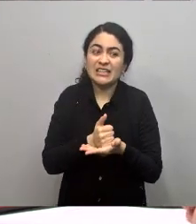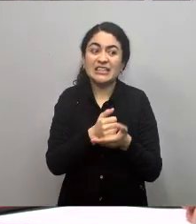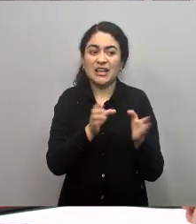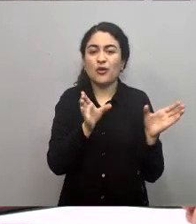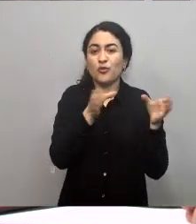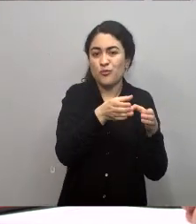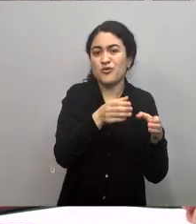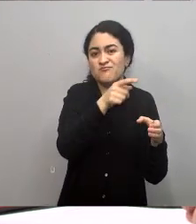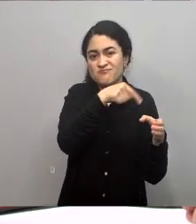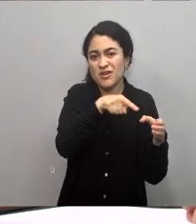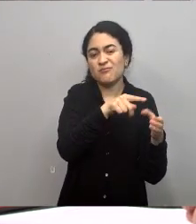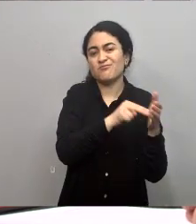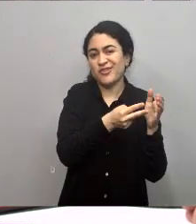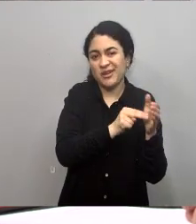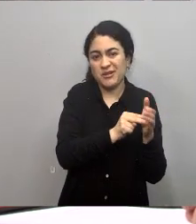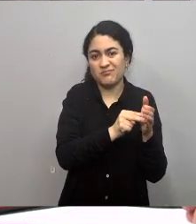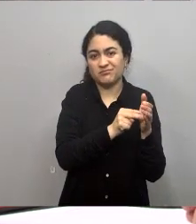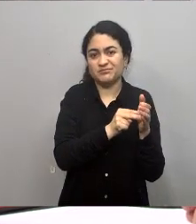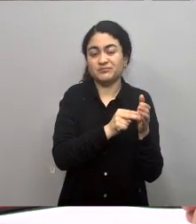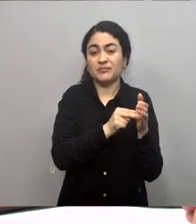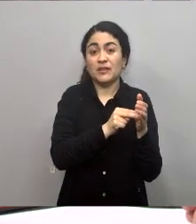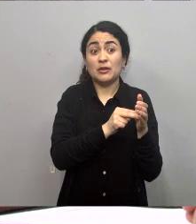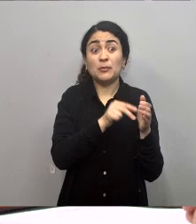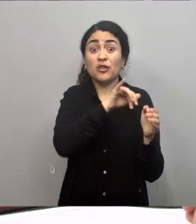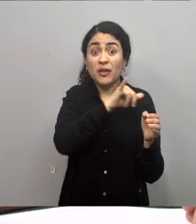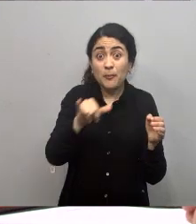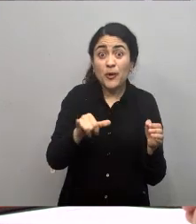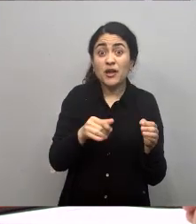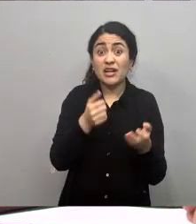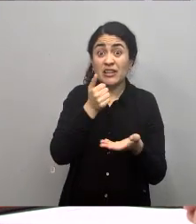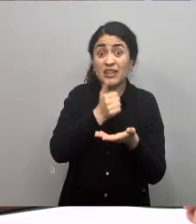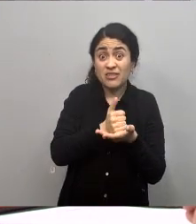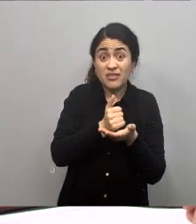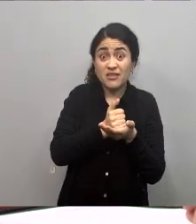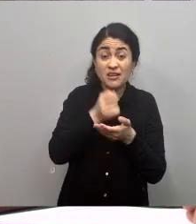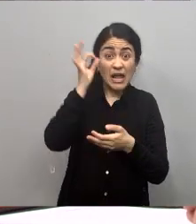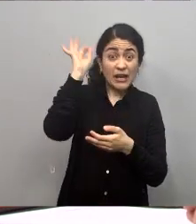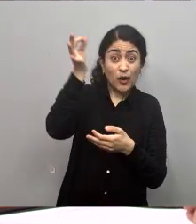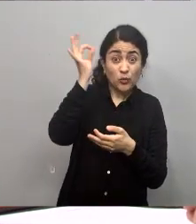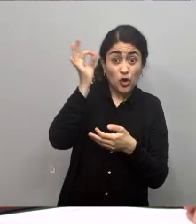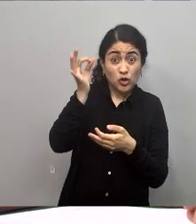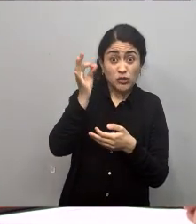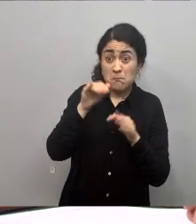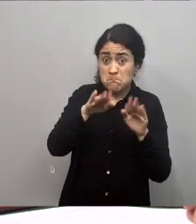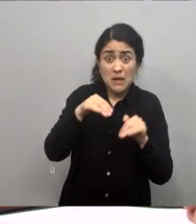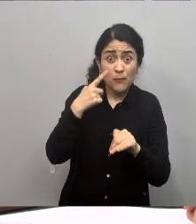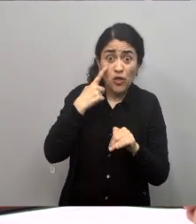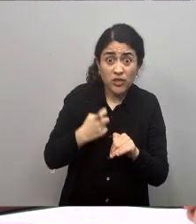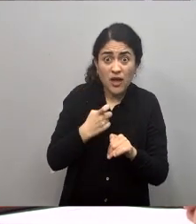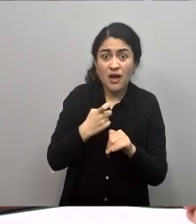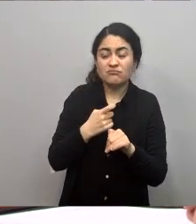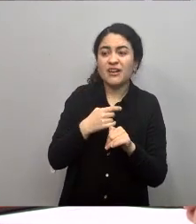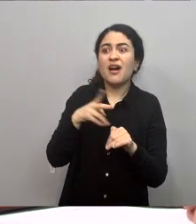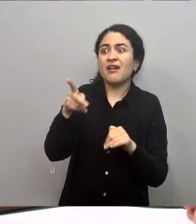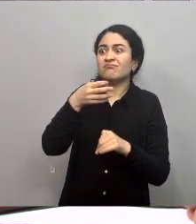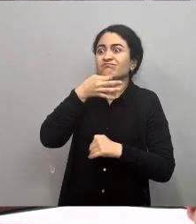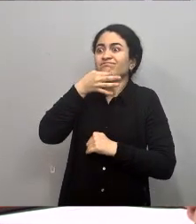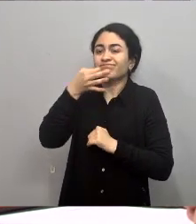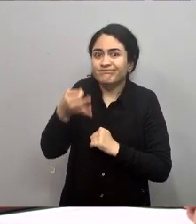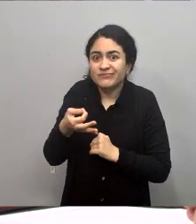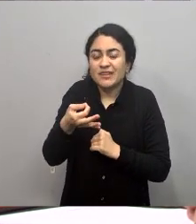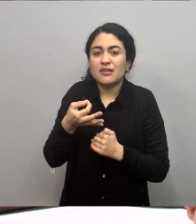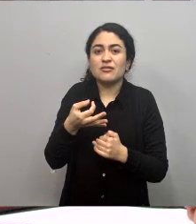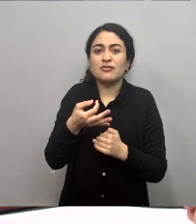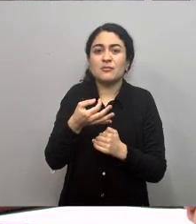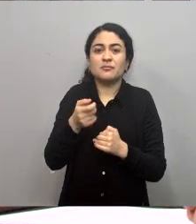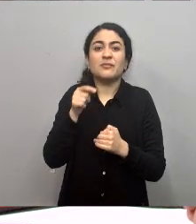que lo reconoció, y de hecho el mismo día, porque después de la tarde nosotros teníamos una reunión especial con el Intendente, los 28